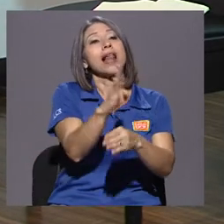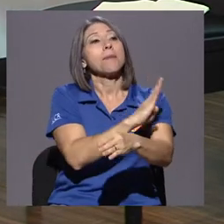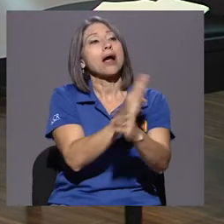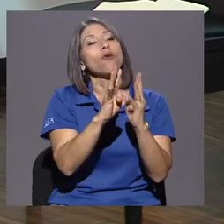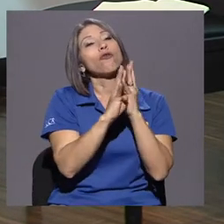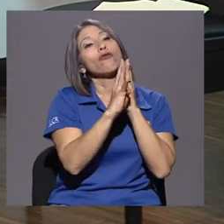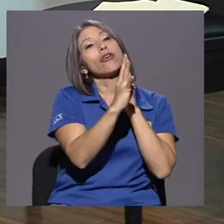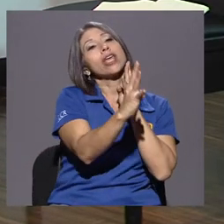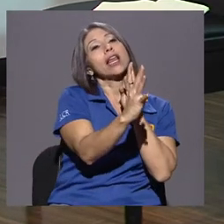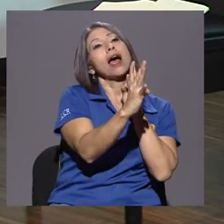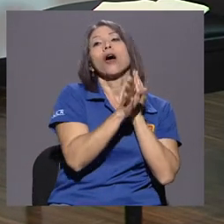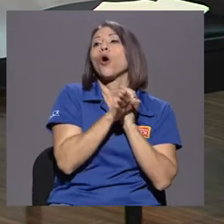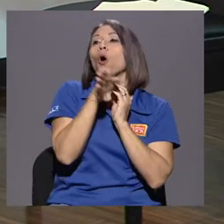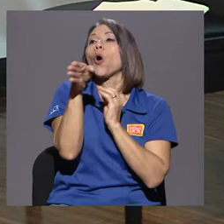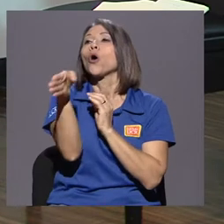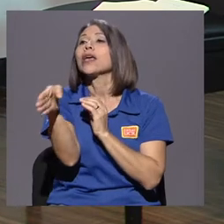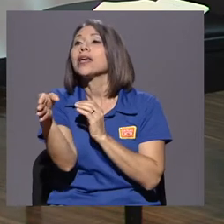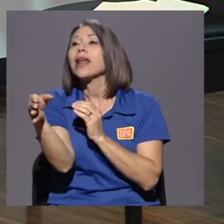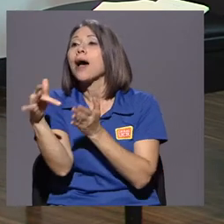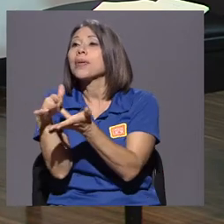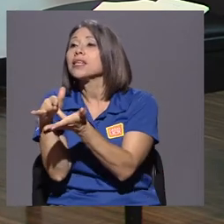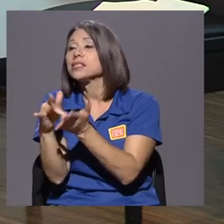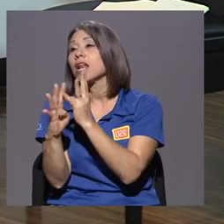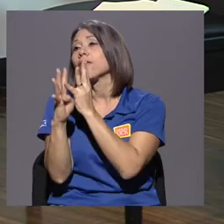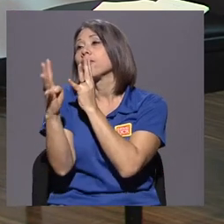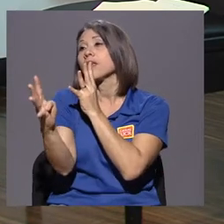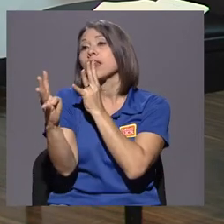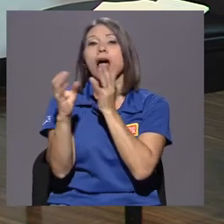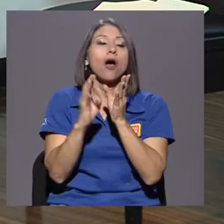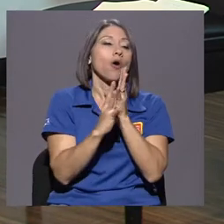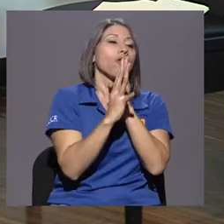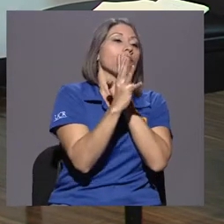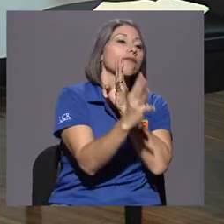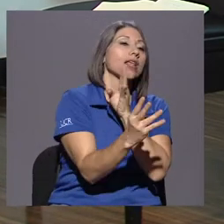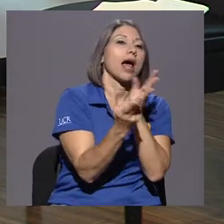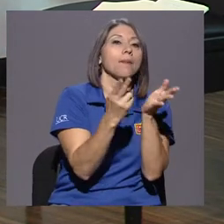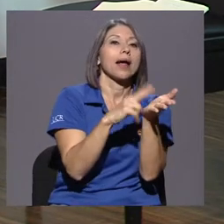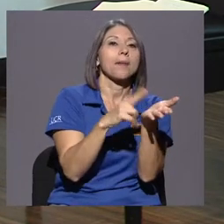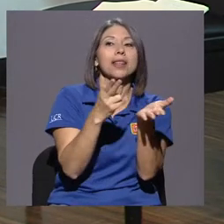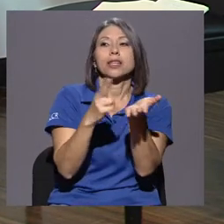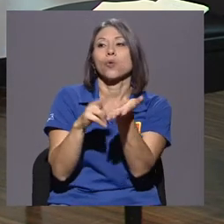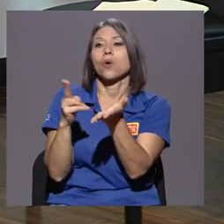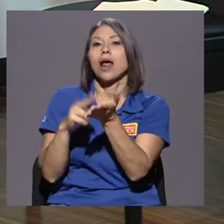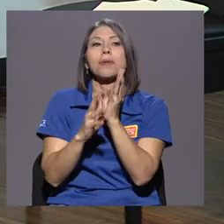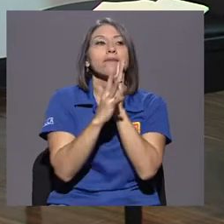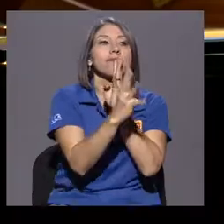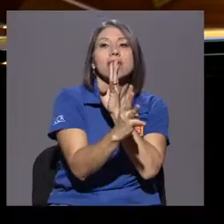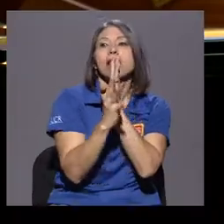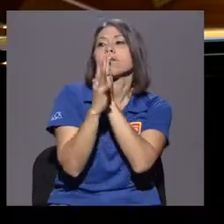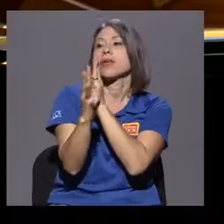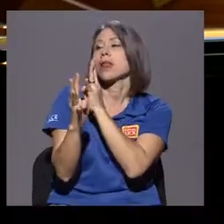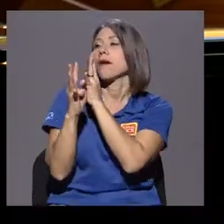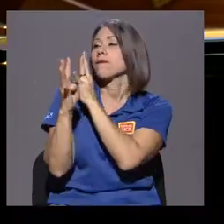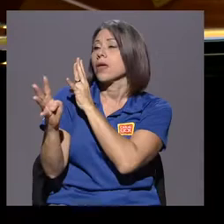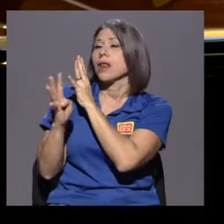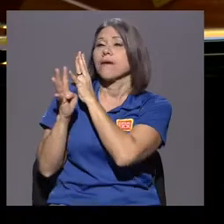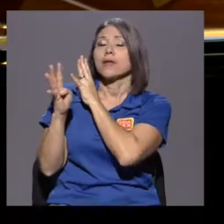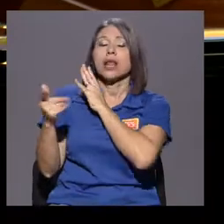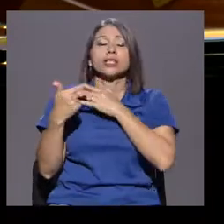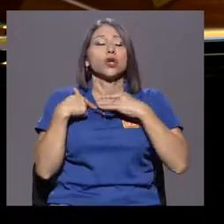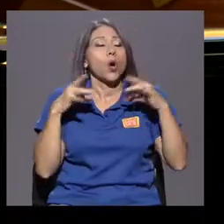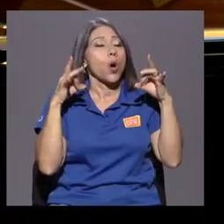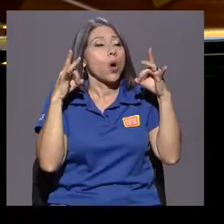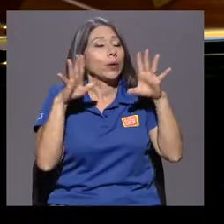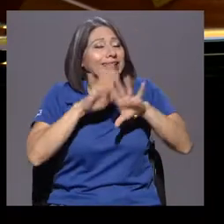filas para matricularme o filas para esto lo otro someterme a los abominables aberrantes y estos procesos de la